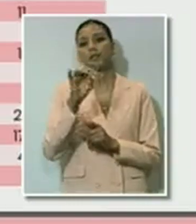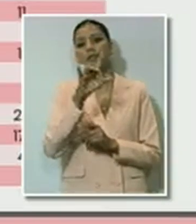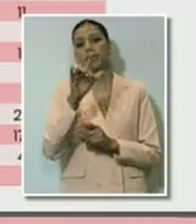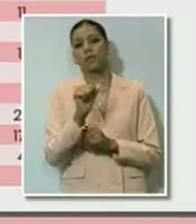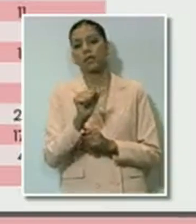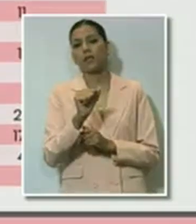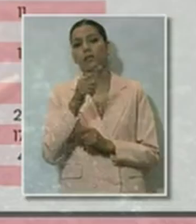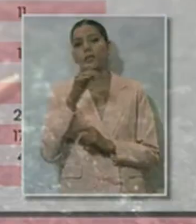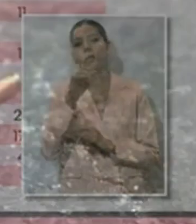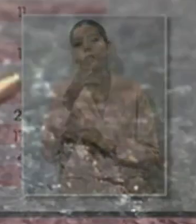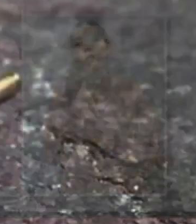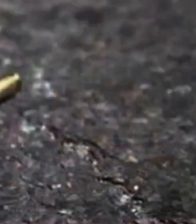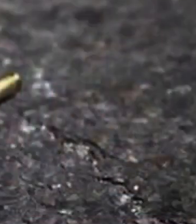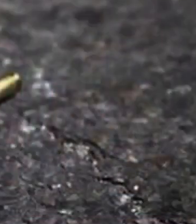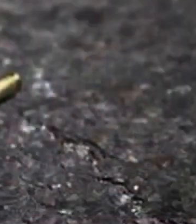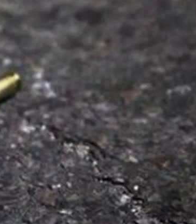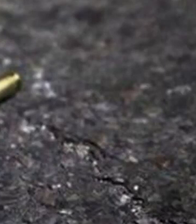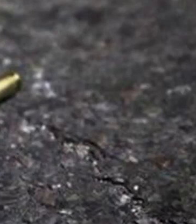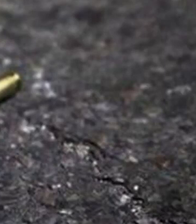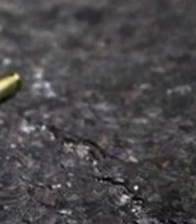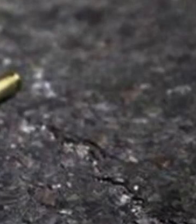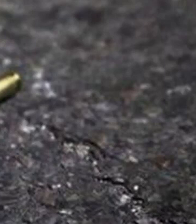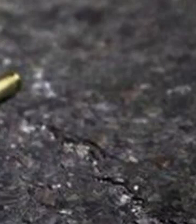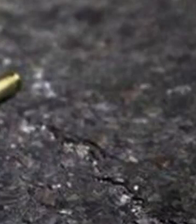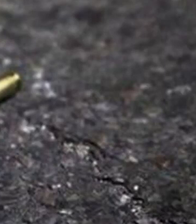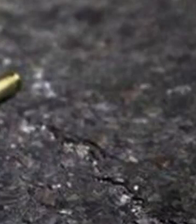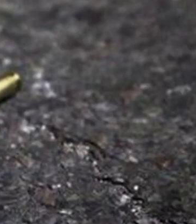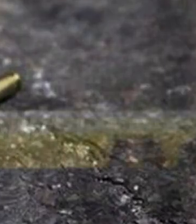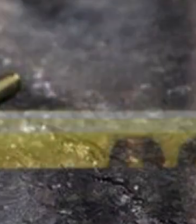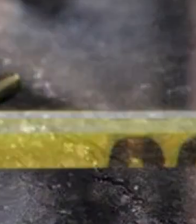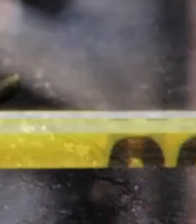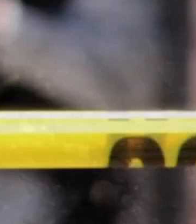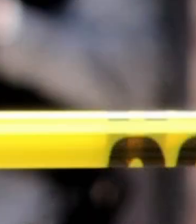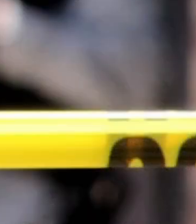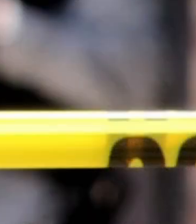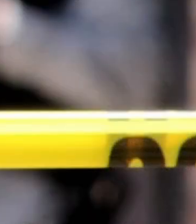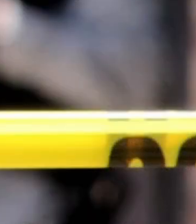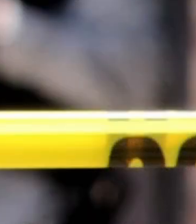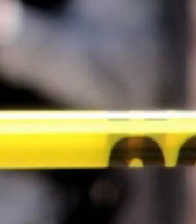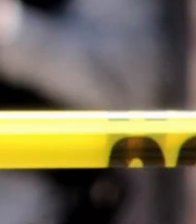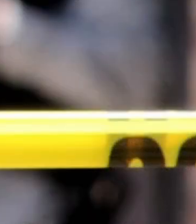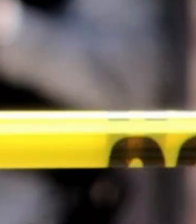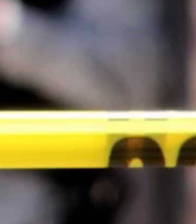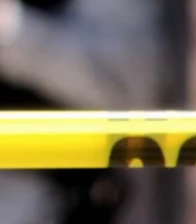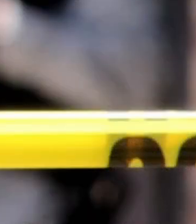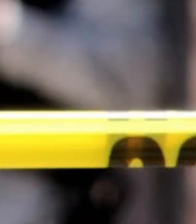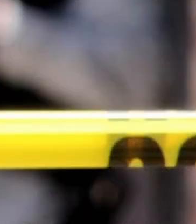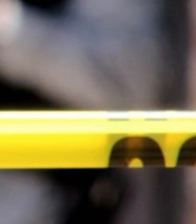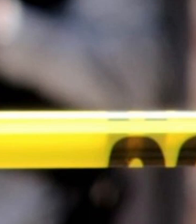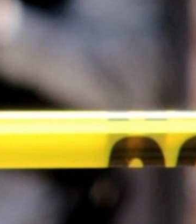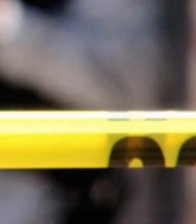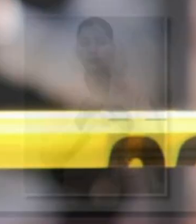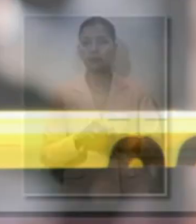del homicidio, aseguró que este ha registrado una baja del 30%, pues en el mes de abril se reportaron 37 víctimas, mientras que en mayo fueron